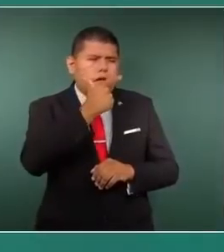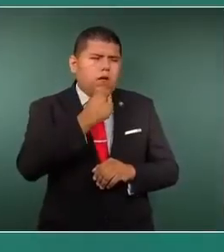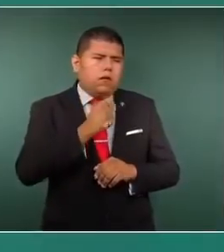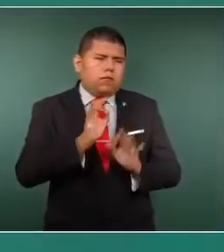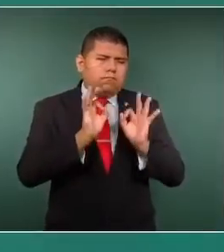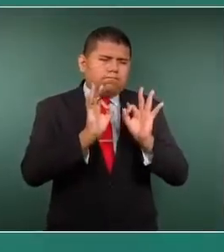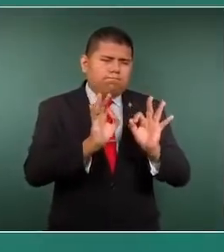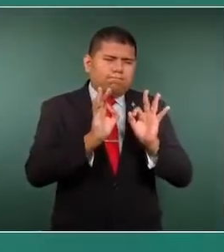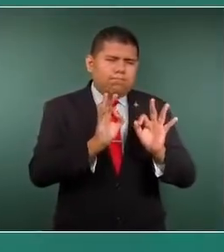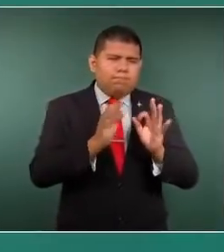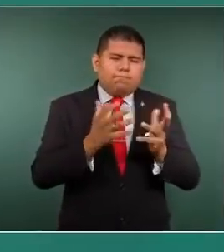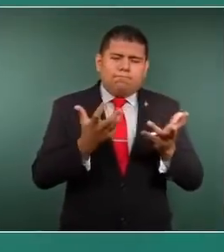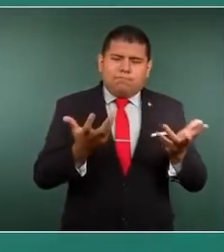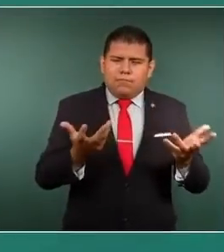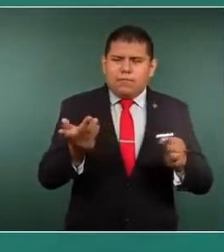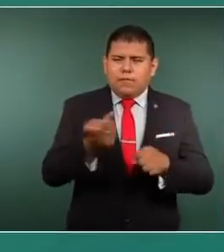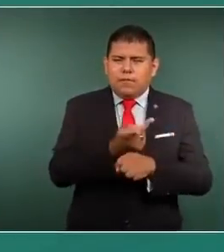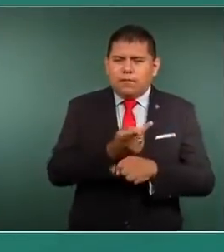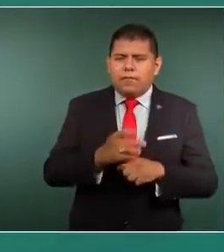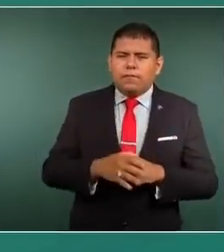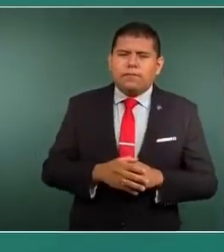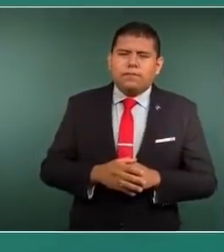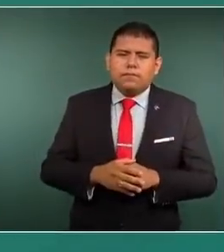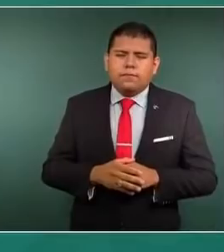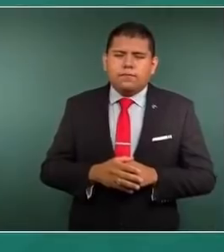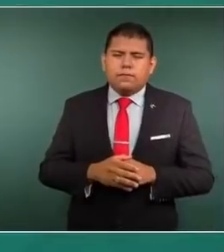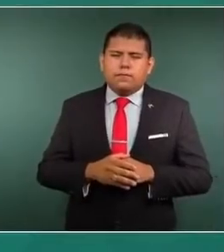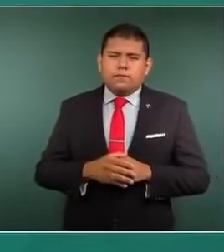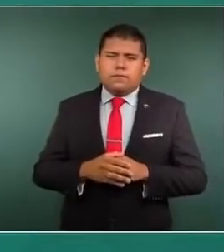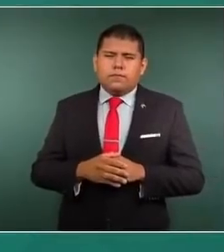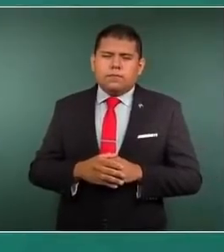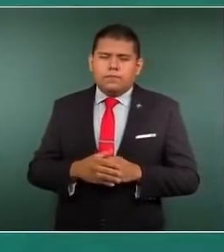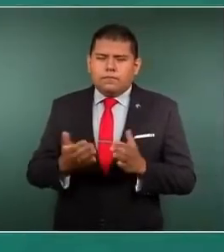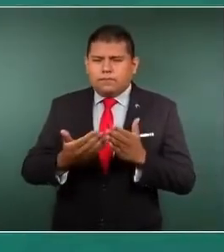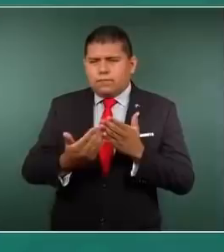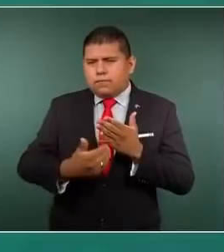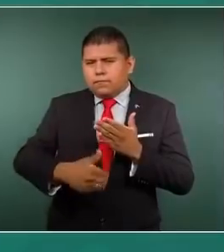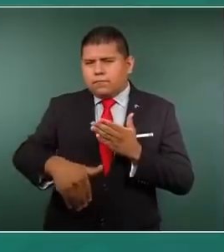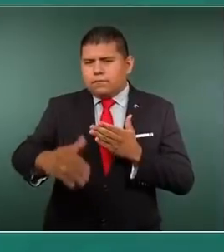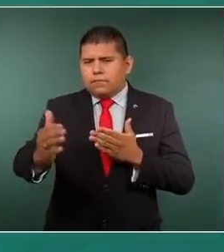modo que en la medida que se vaya